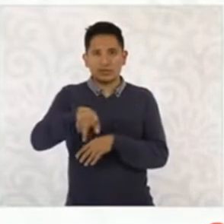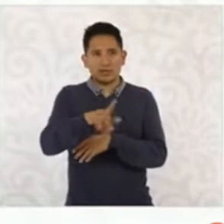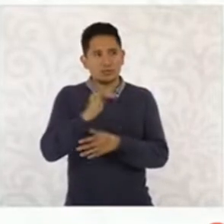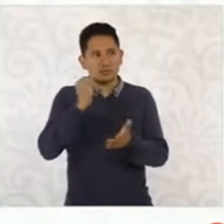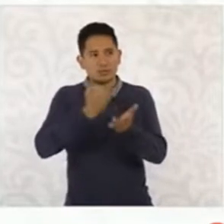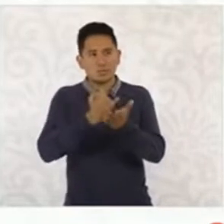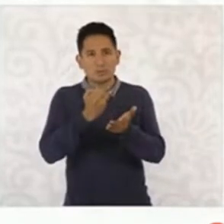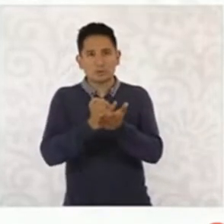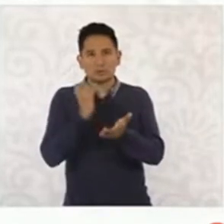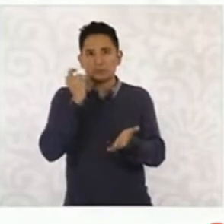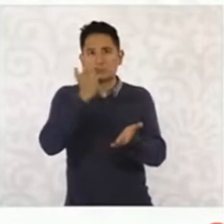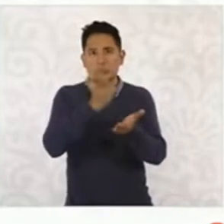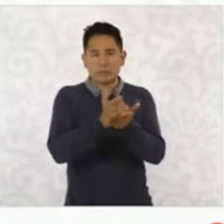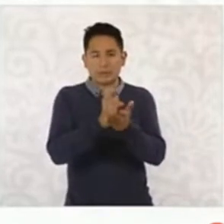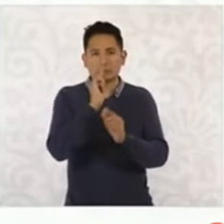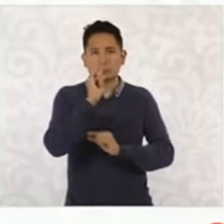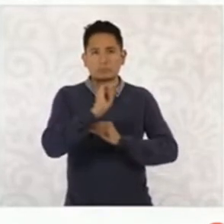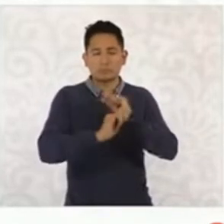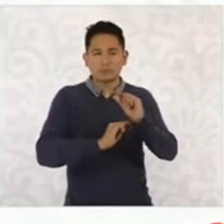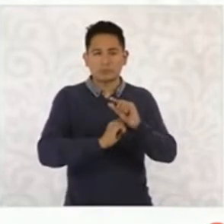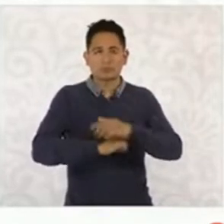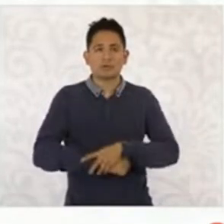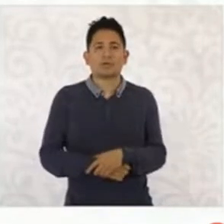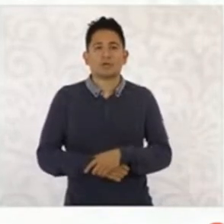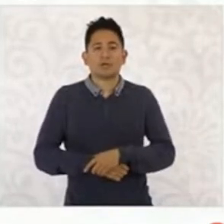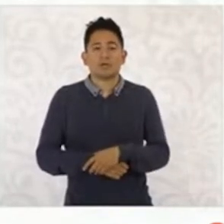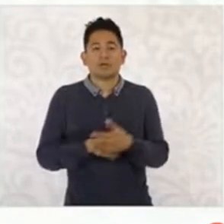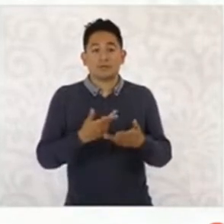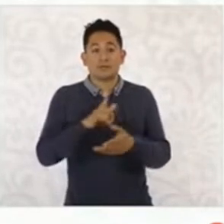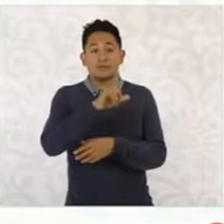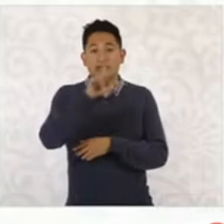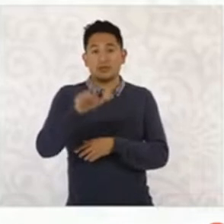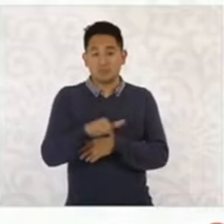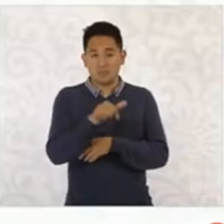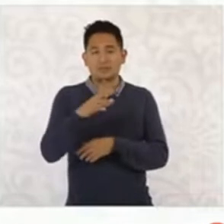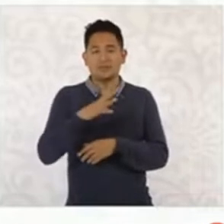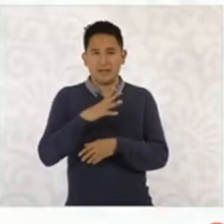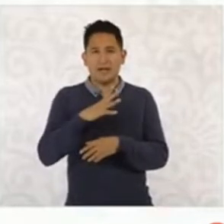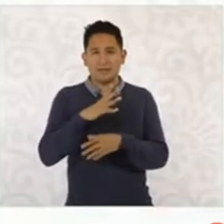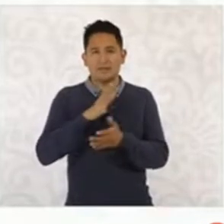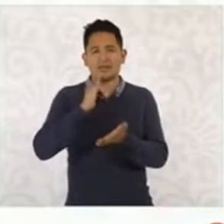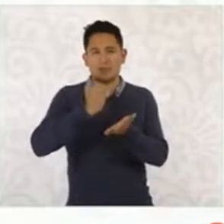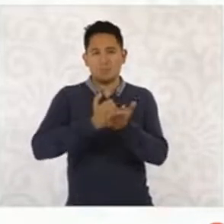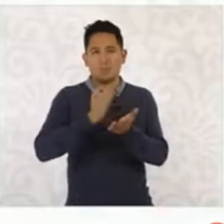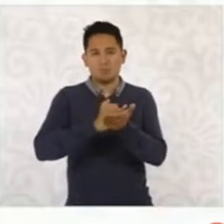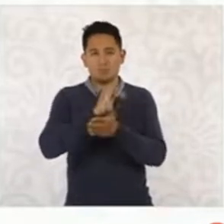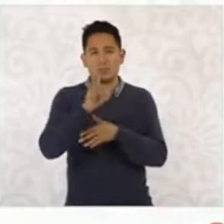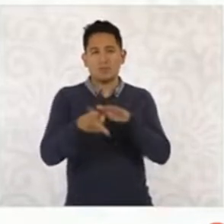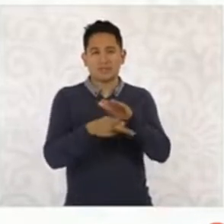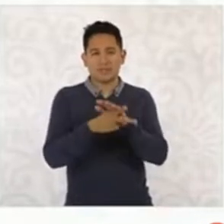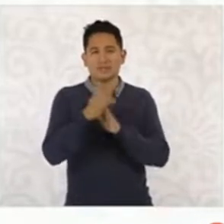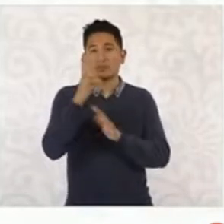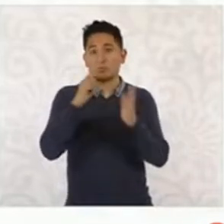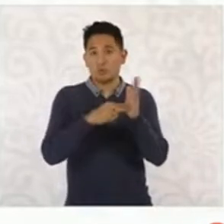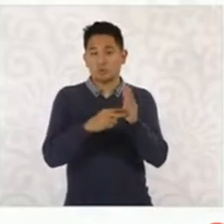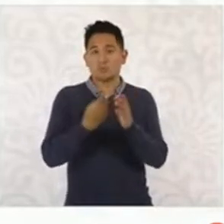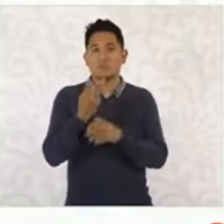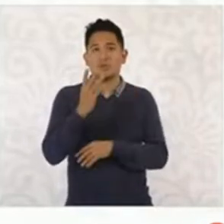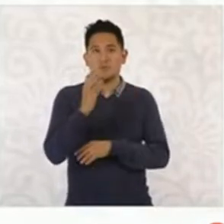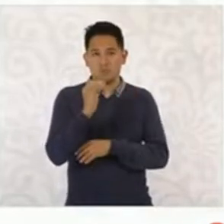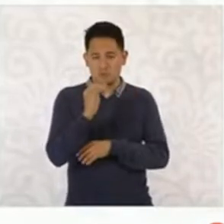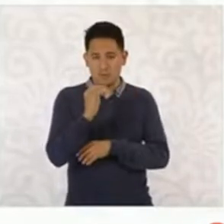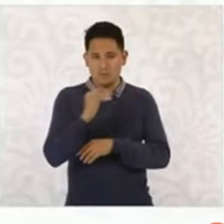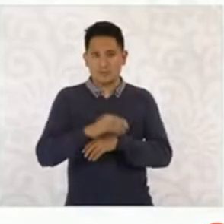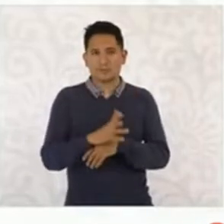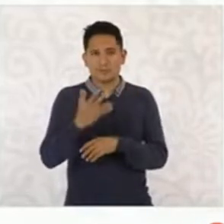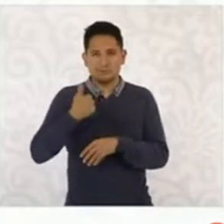En la empresa número 2 traemos también un ejercicio fiscal de consolidación desde 2009,